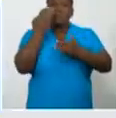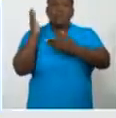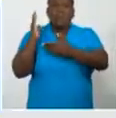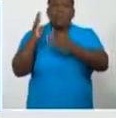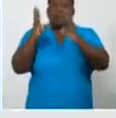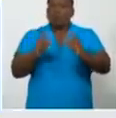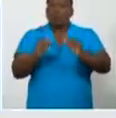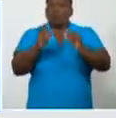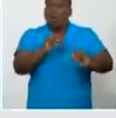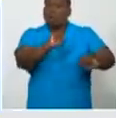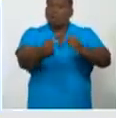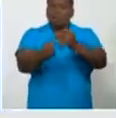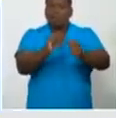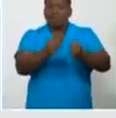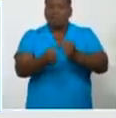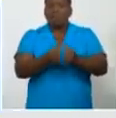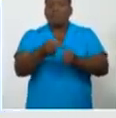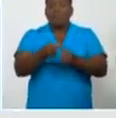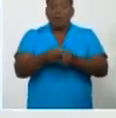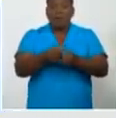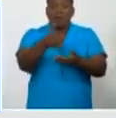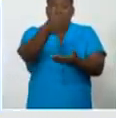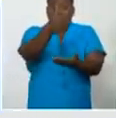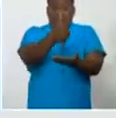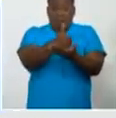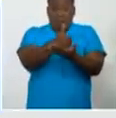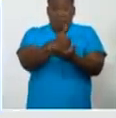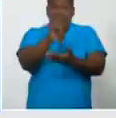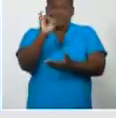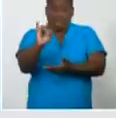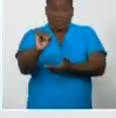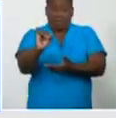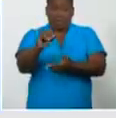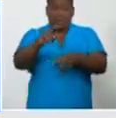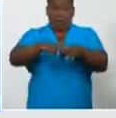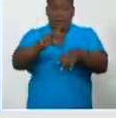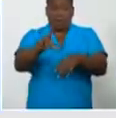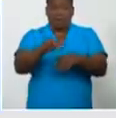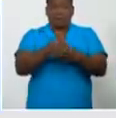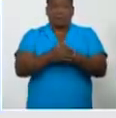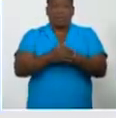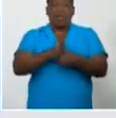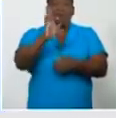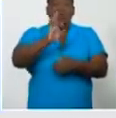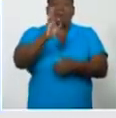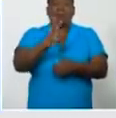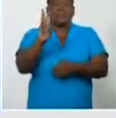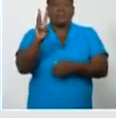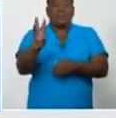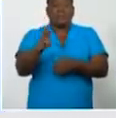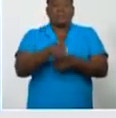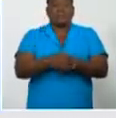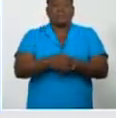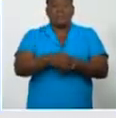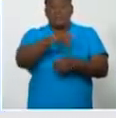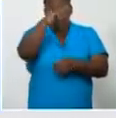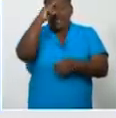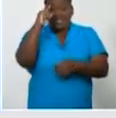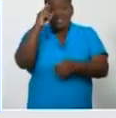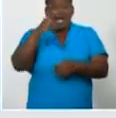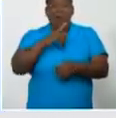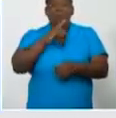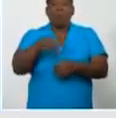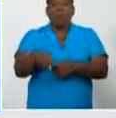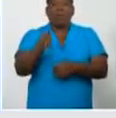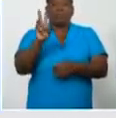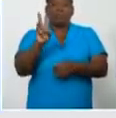El mayor número en el municipio cabecera, 6, Fran País con 3, Sagua de Tánamo 2 y Rafael